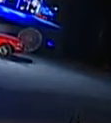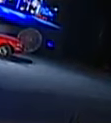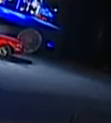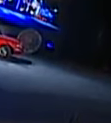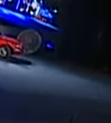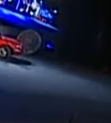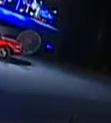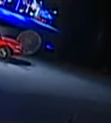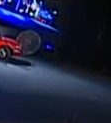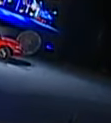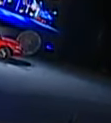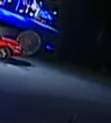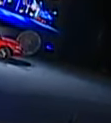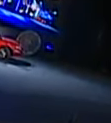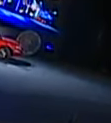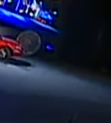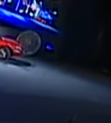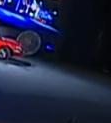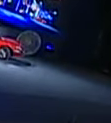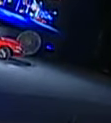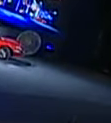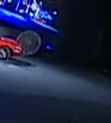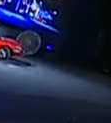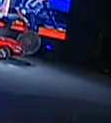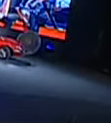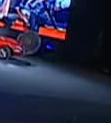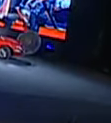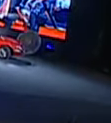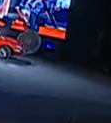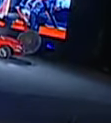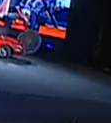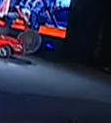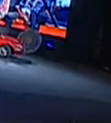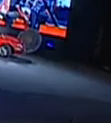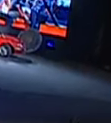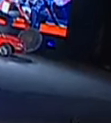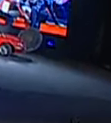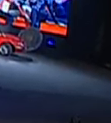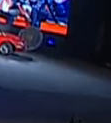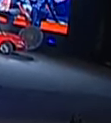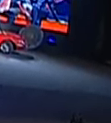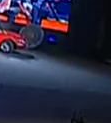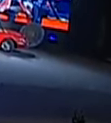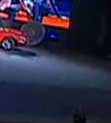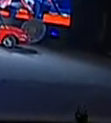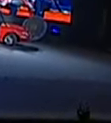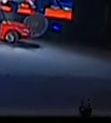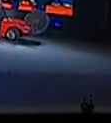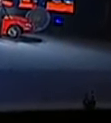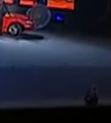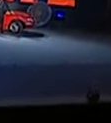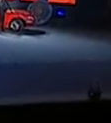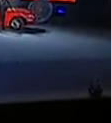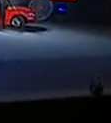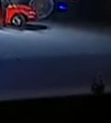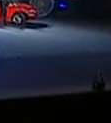Pequeño corte publicitario y ya estamos de vuelta y nos vamos directamente al escenario para continuar con esta 13ª gala de elección del drag queen. Fantástica, sin duda está resultando la noche,